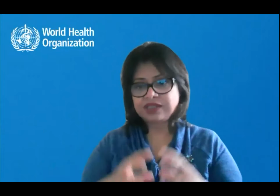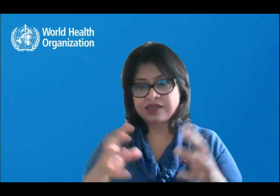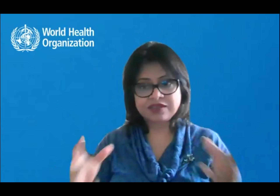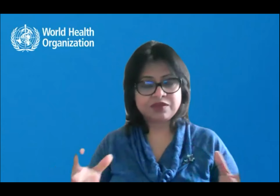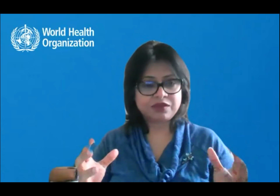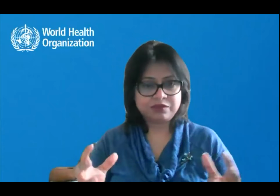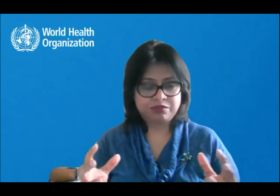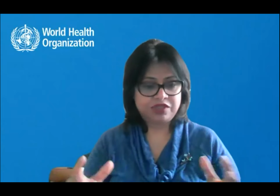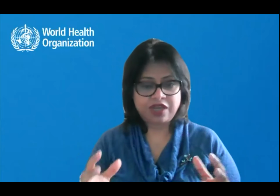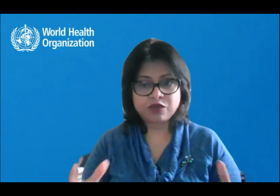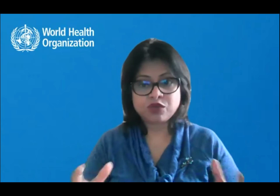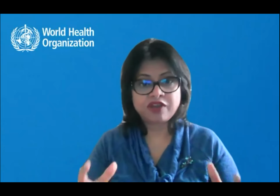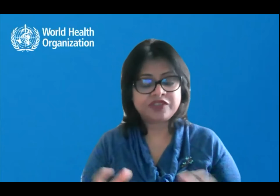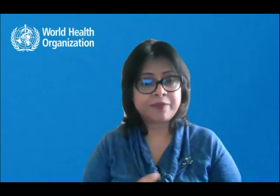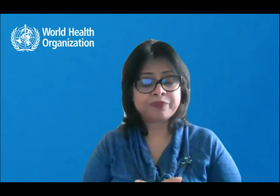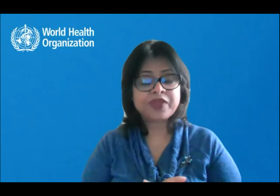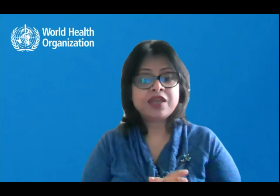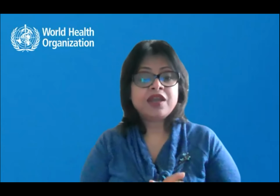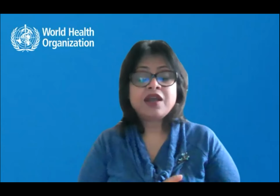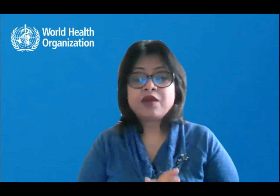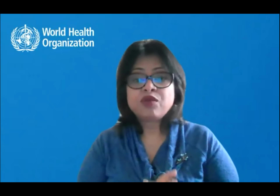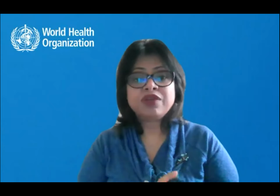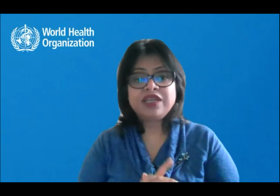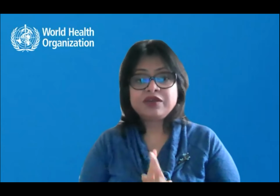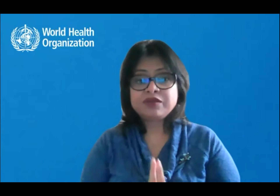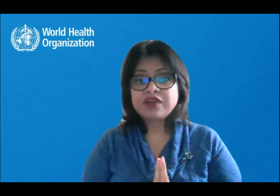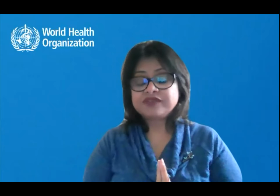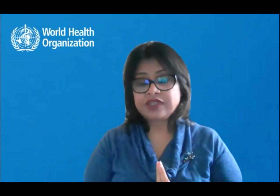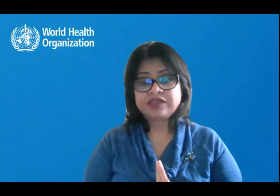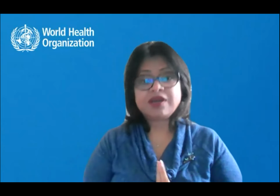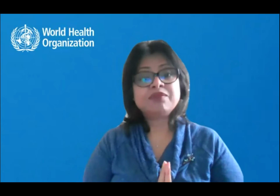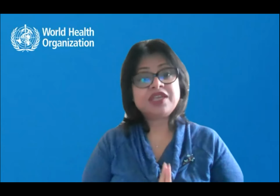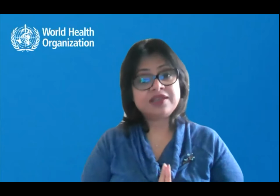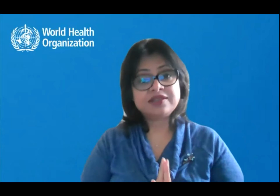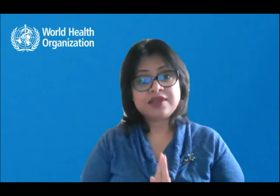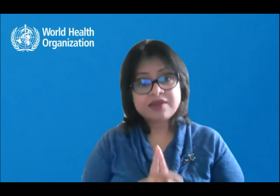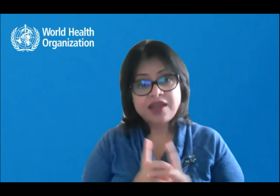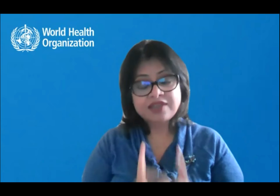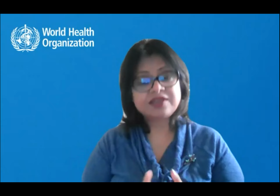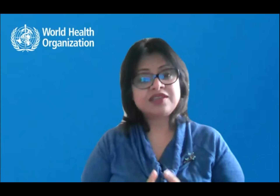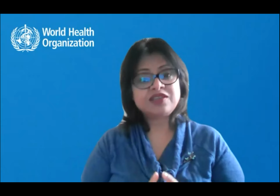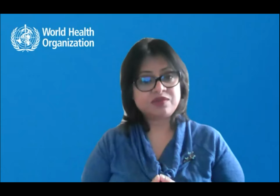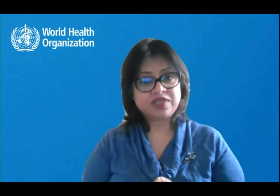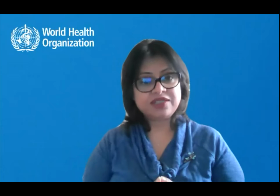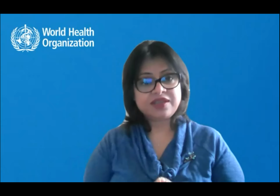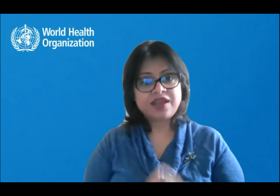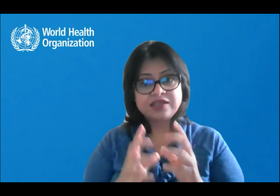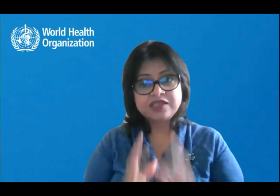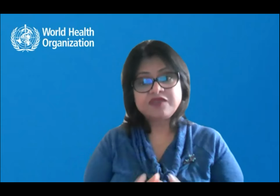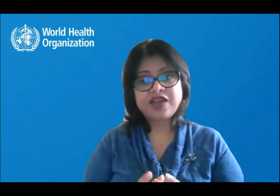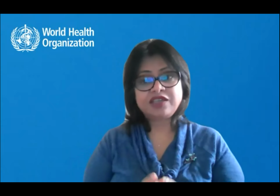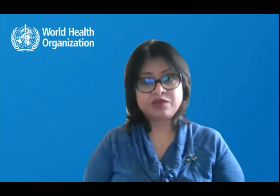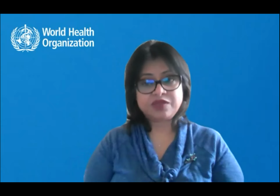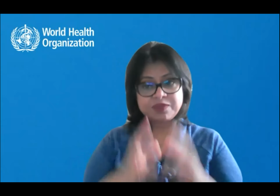que hay una talla única para todos. La única regla es